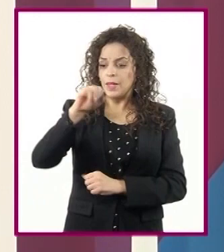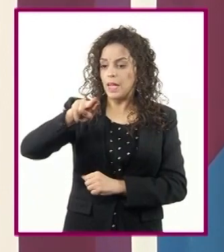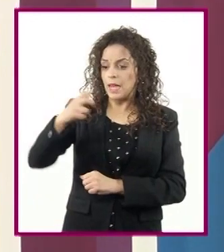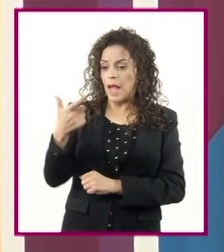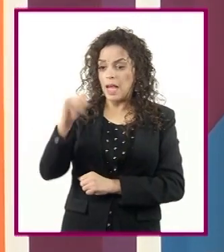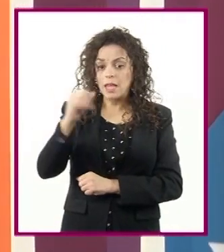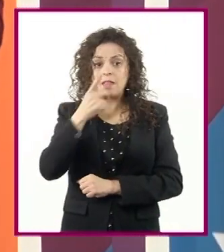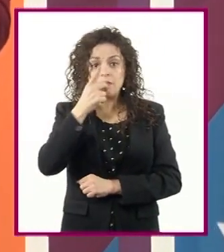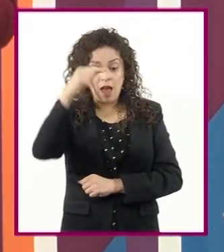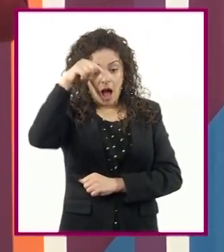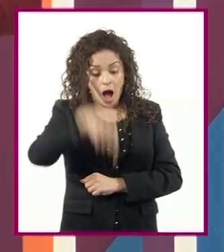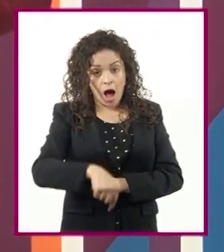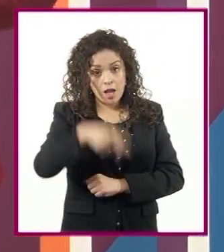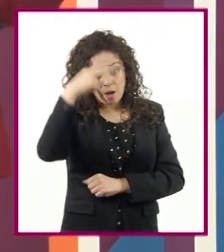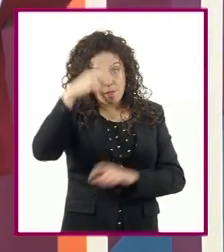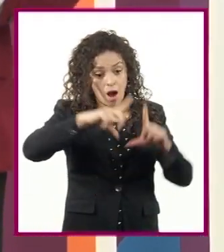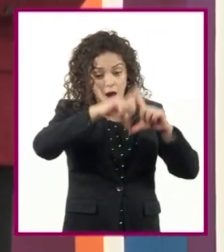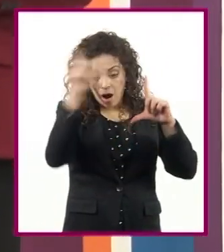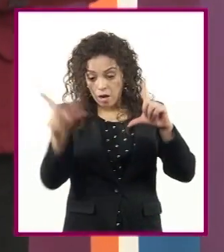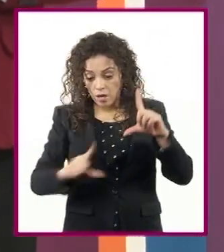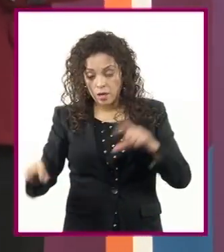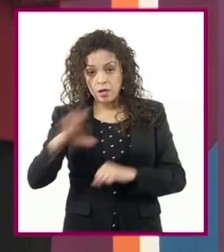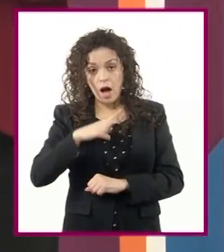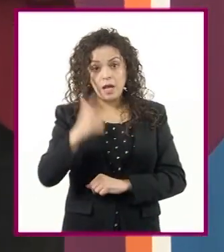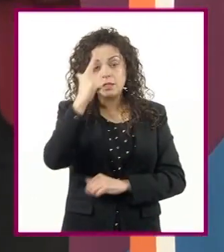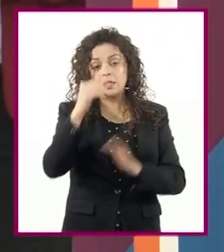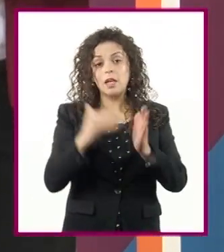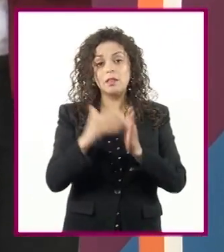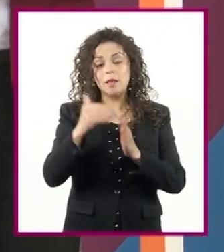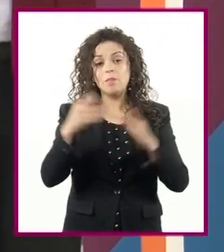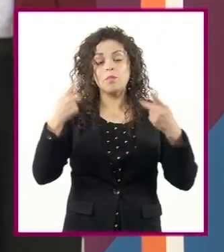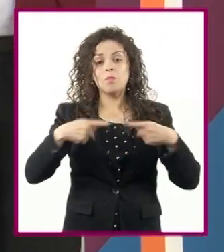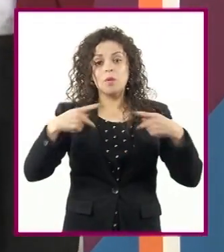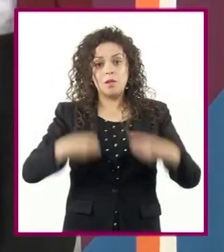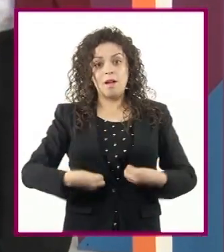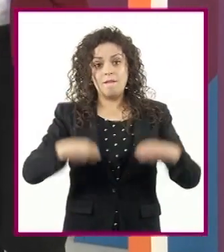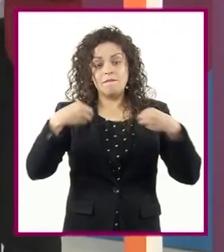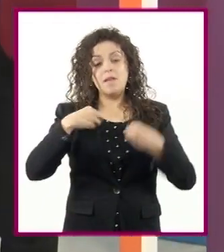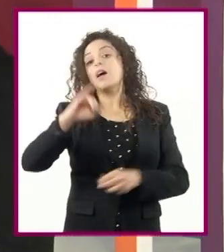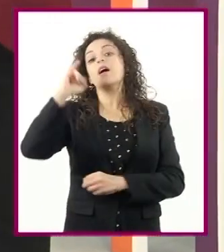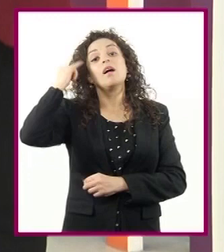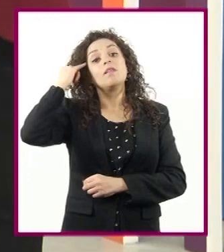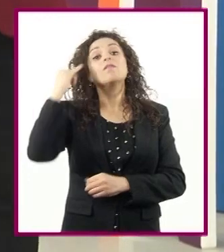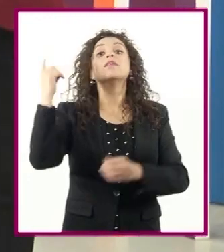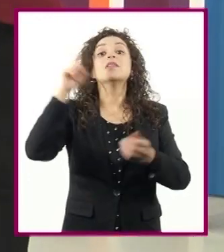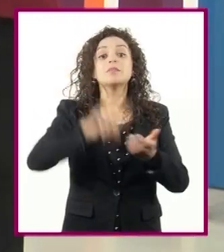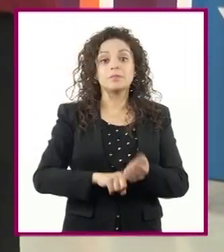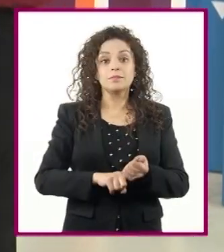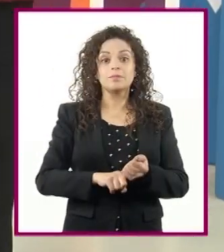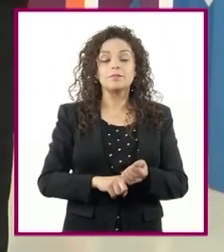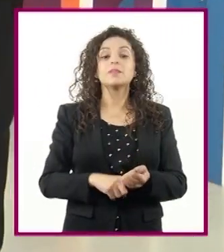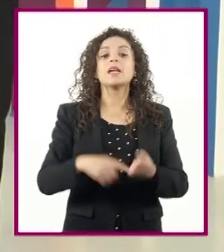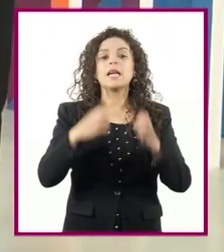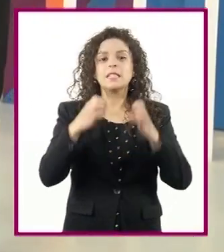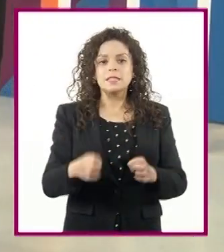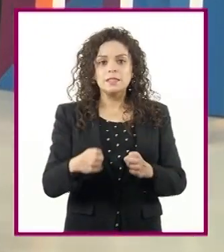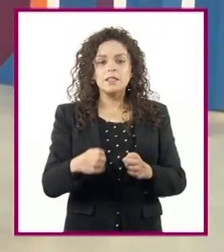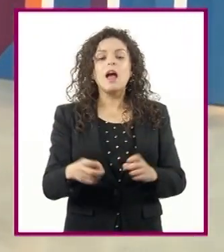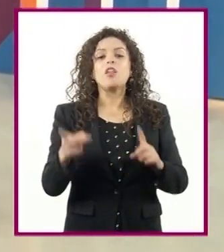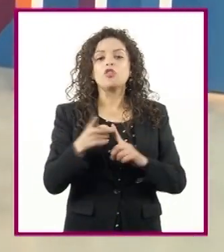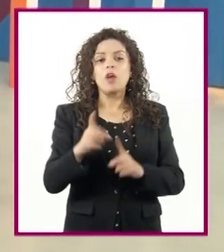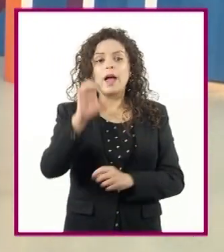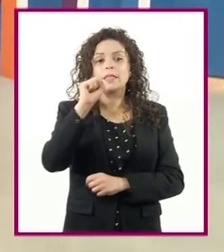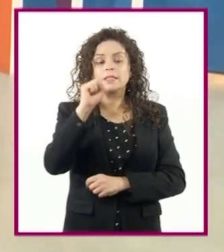en nuestro país habitan más de 7 millones de pobladores indígenas, los cuales están distribuidos en más de 60